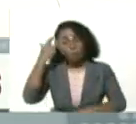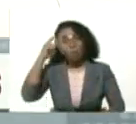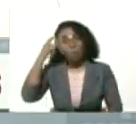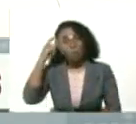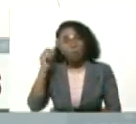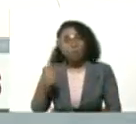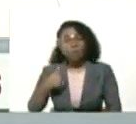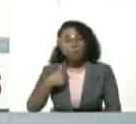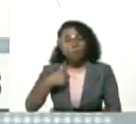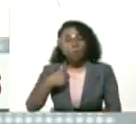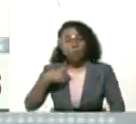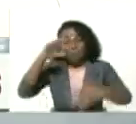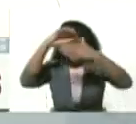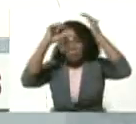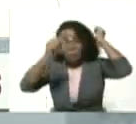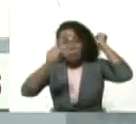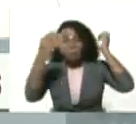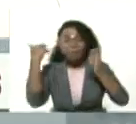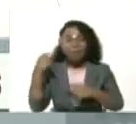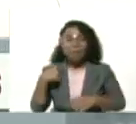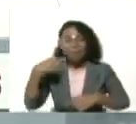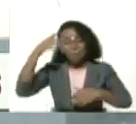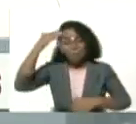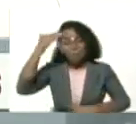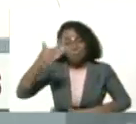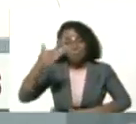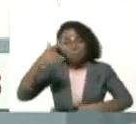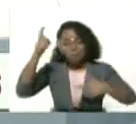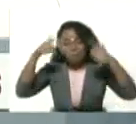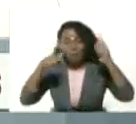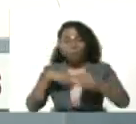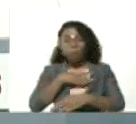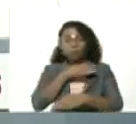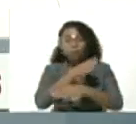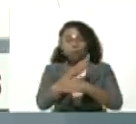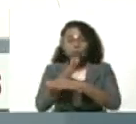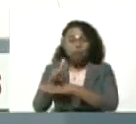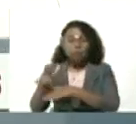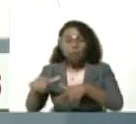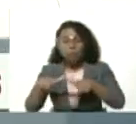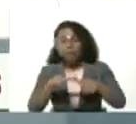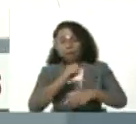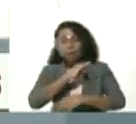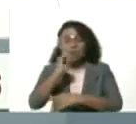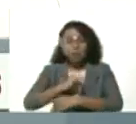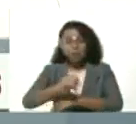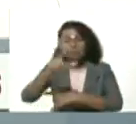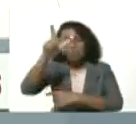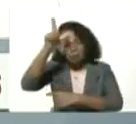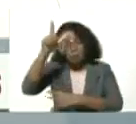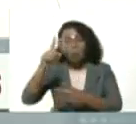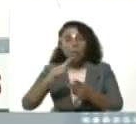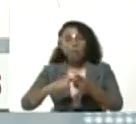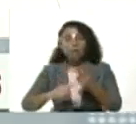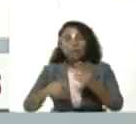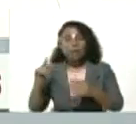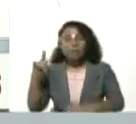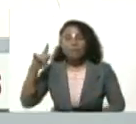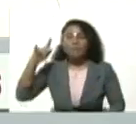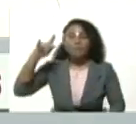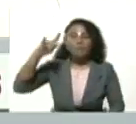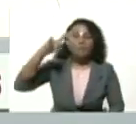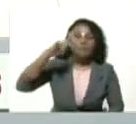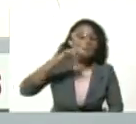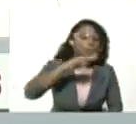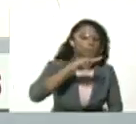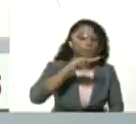Yo era canciller y el comandante Chávez nos mandó a varias regiones a apoyar al Zulia, a Falcón, y sobrevolamos.